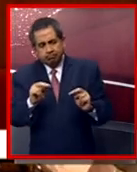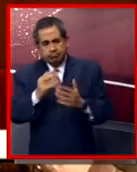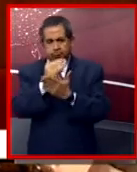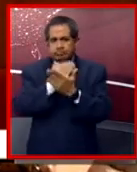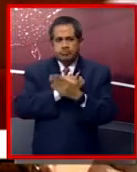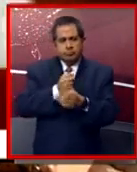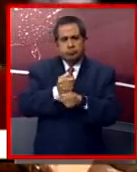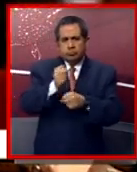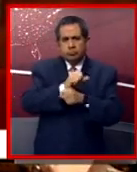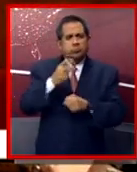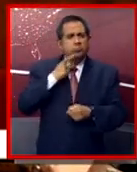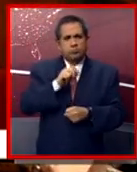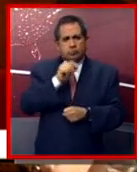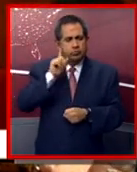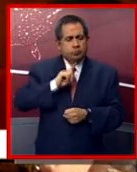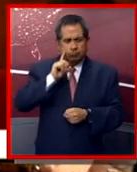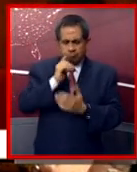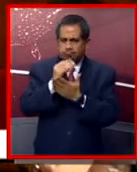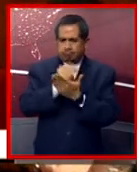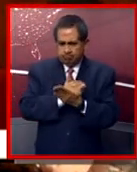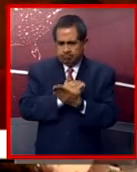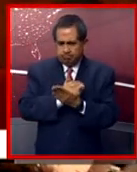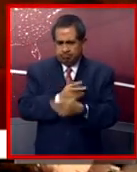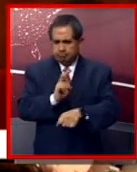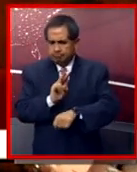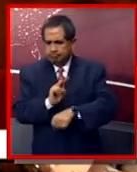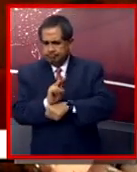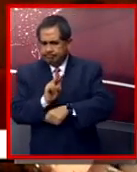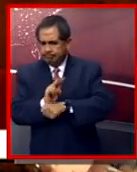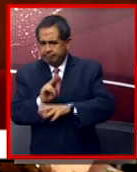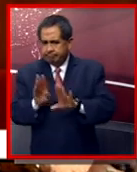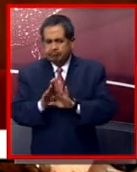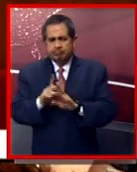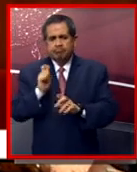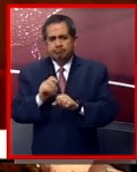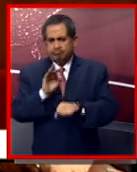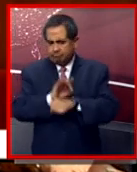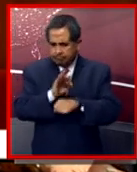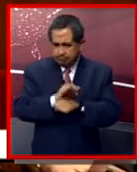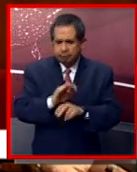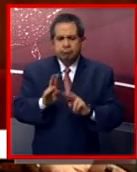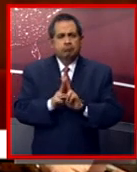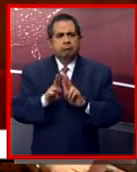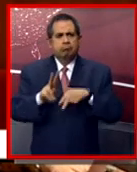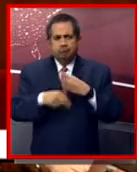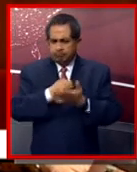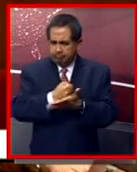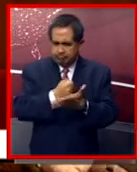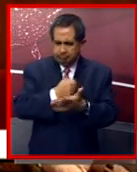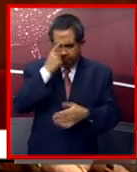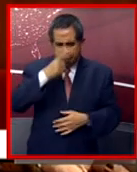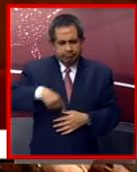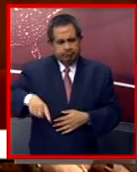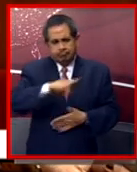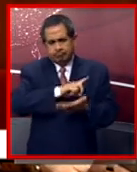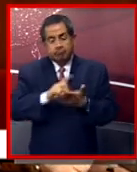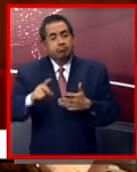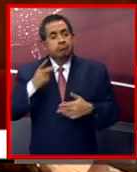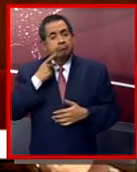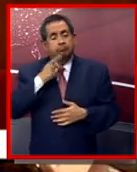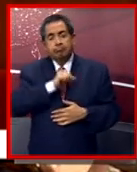Violencia Política contra las Mujeres para vigilar, proteger e incidir en favor de los derechos políticos de las